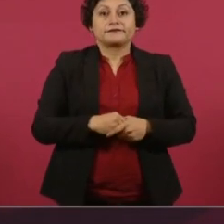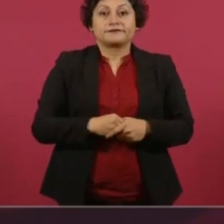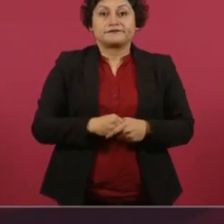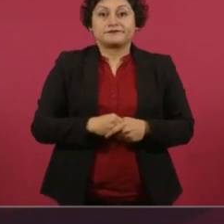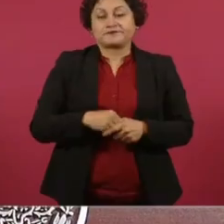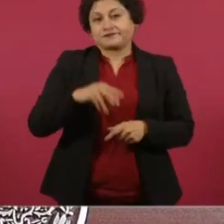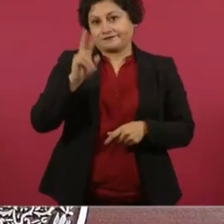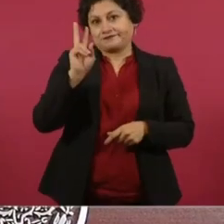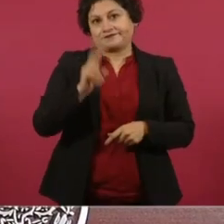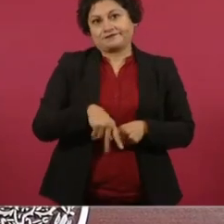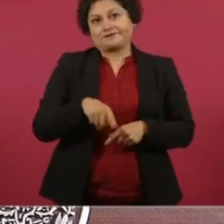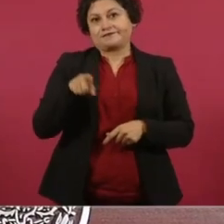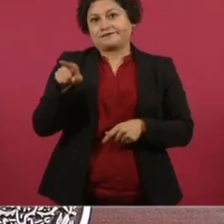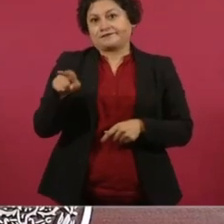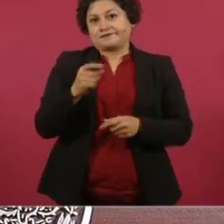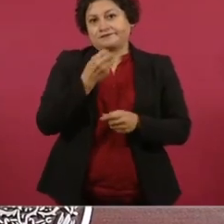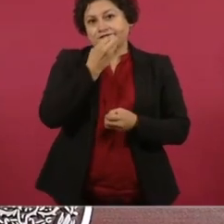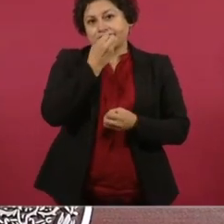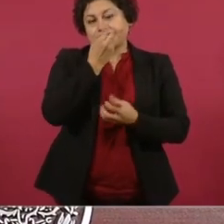desproporción.